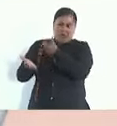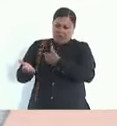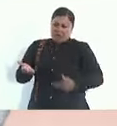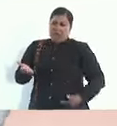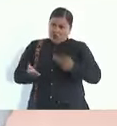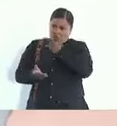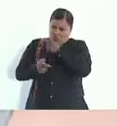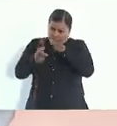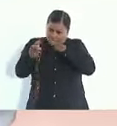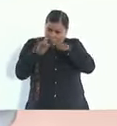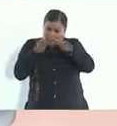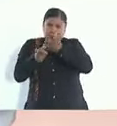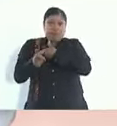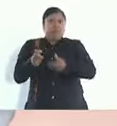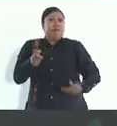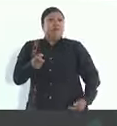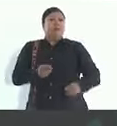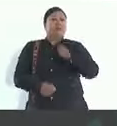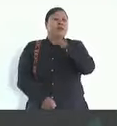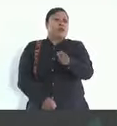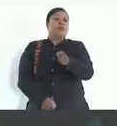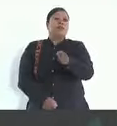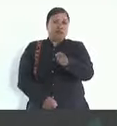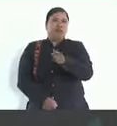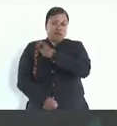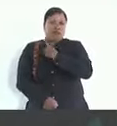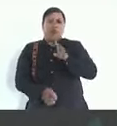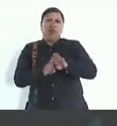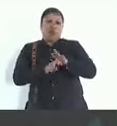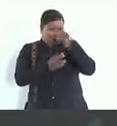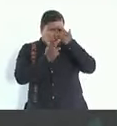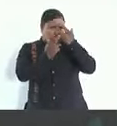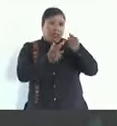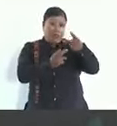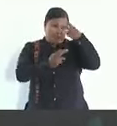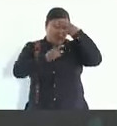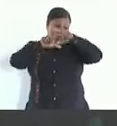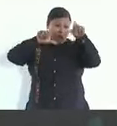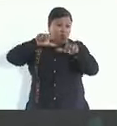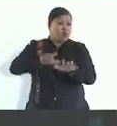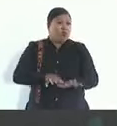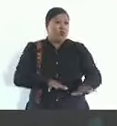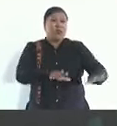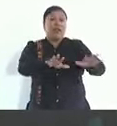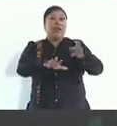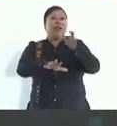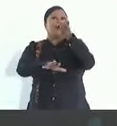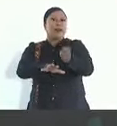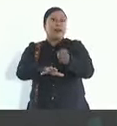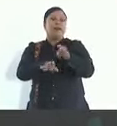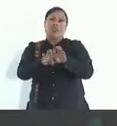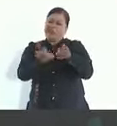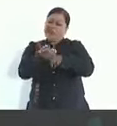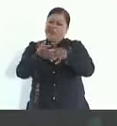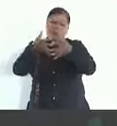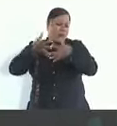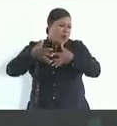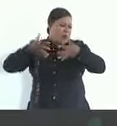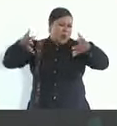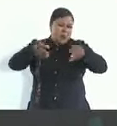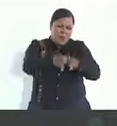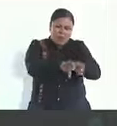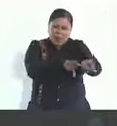presidente, cuando se reconoció que la nación mexicana está basada en la grandeza de sus